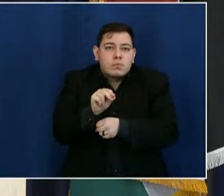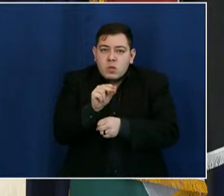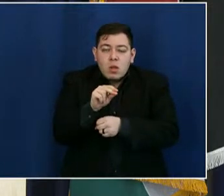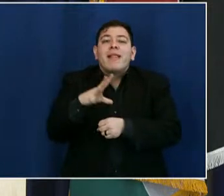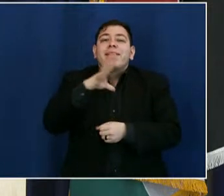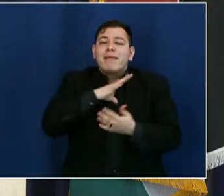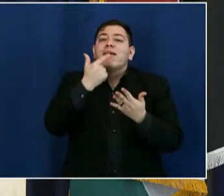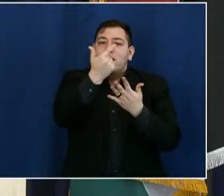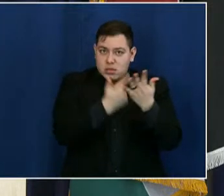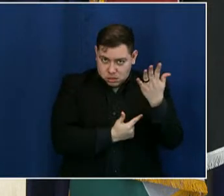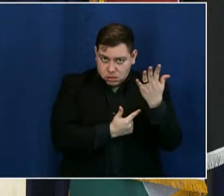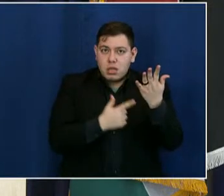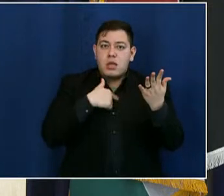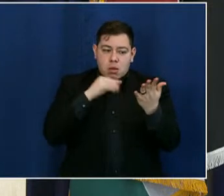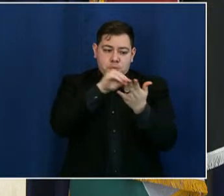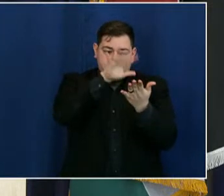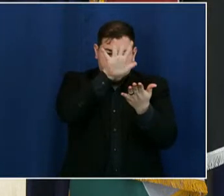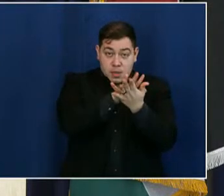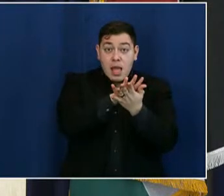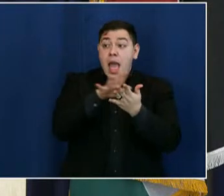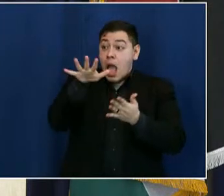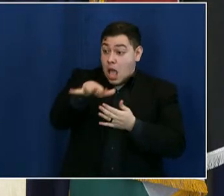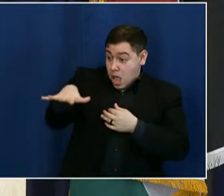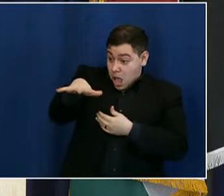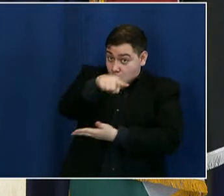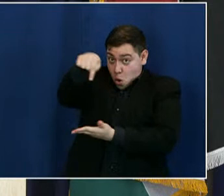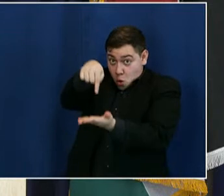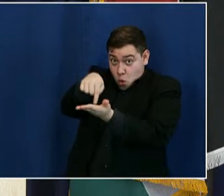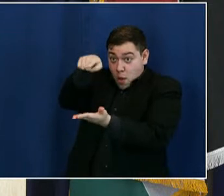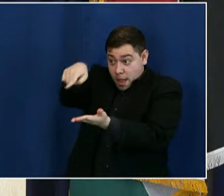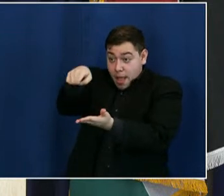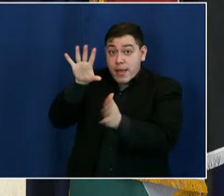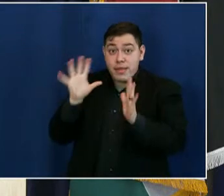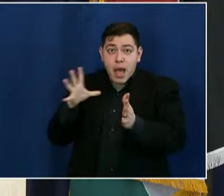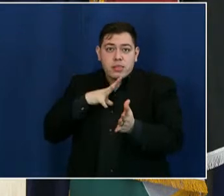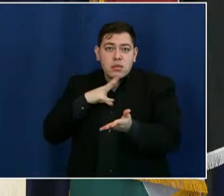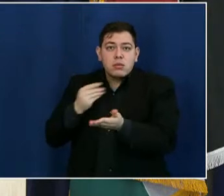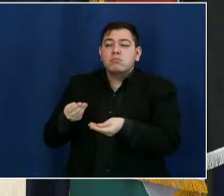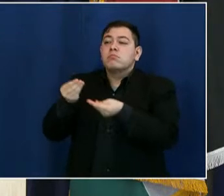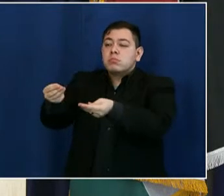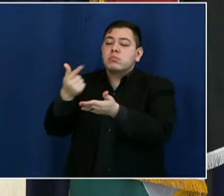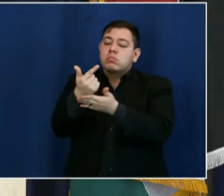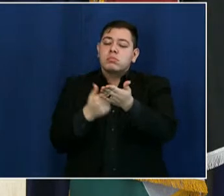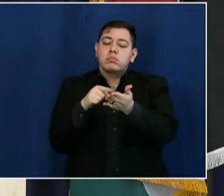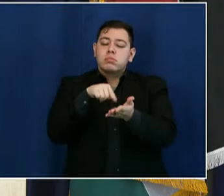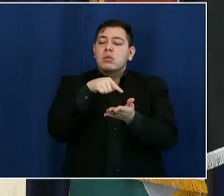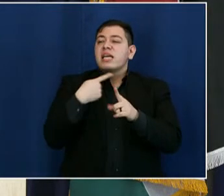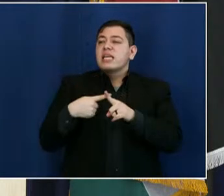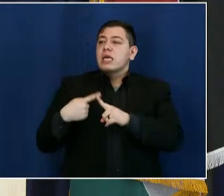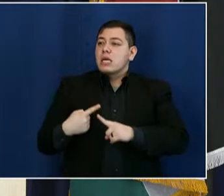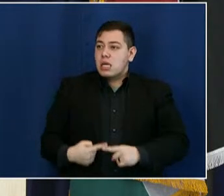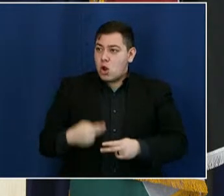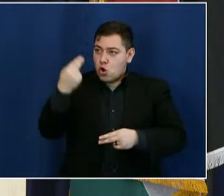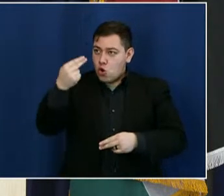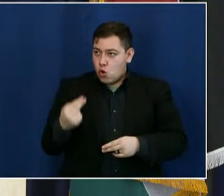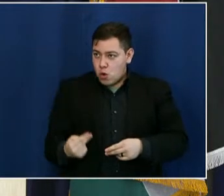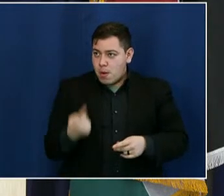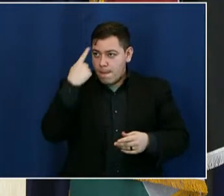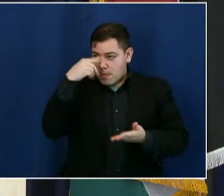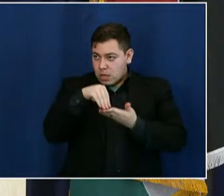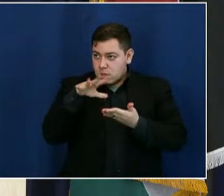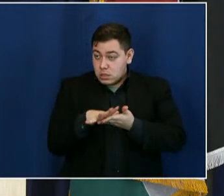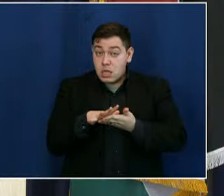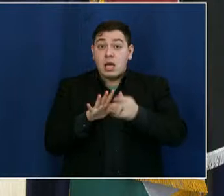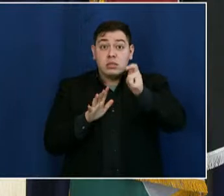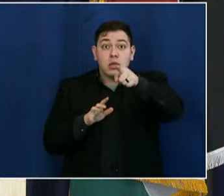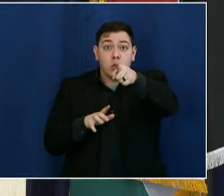una lista a la que ya se le otorgó esa oportunidad de poder ir para que se le dé vacuna. Así que, por favor, no vaya a los sitios